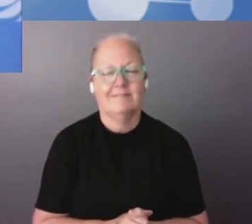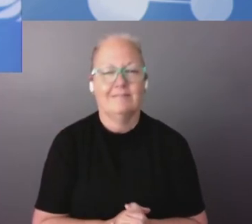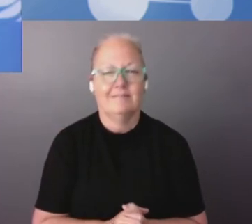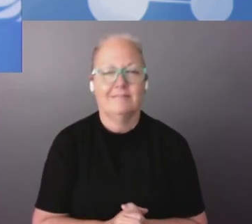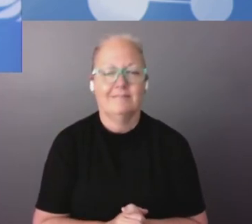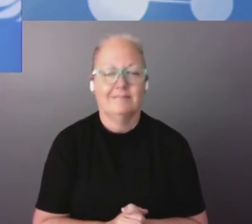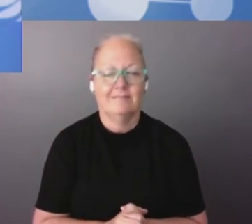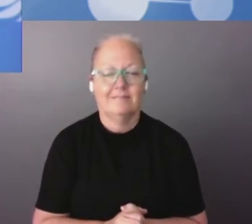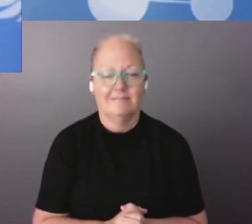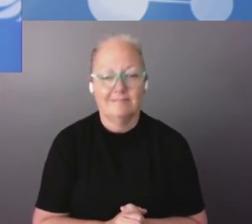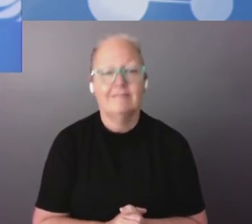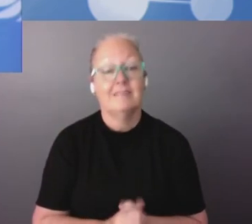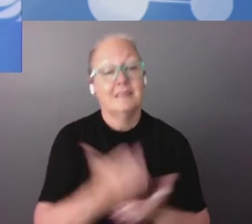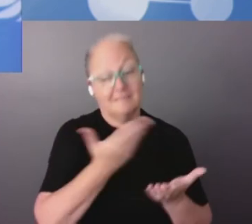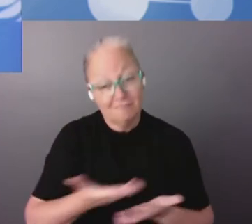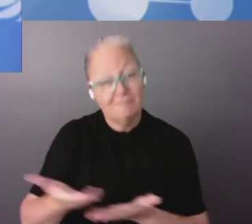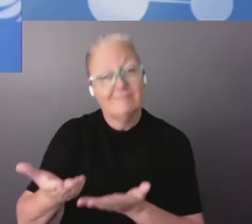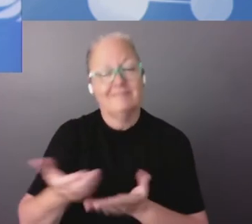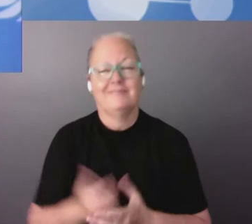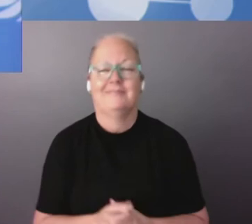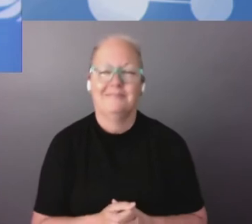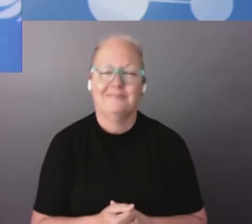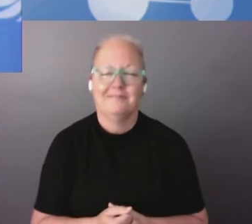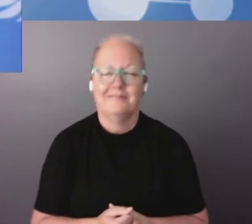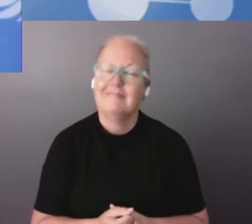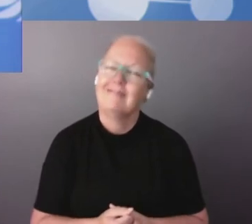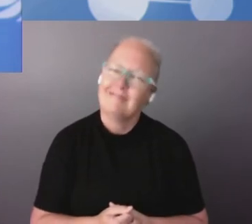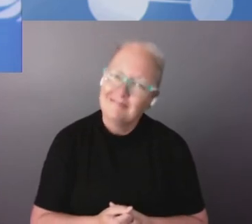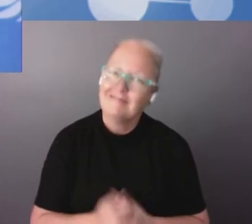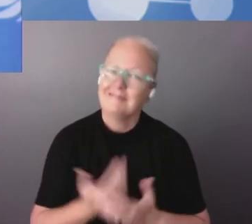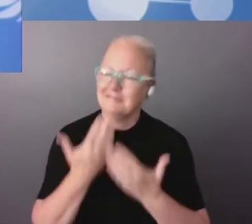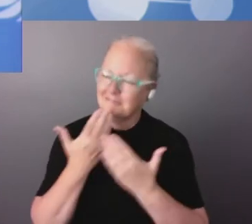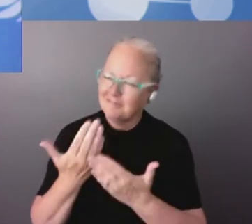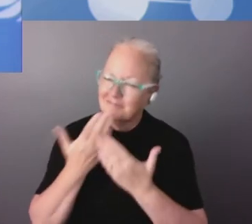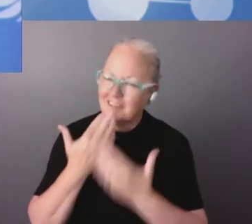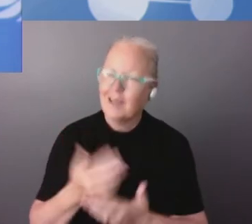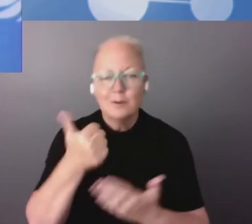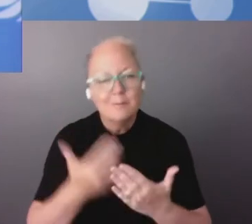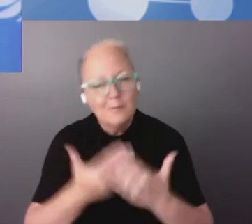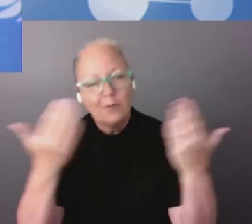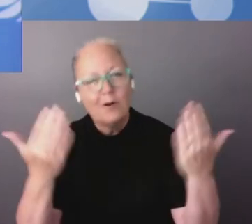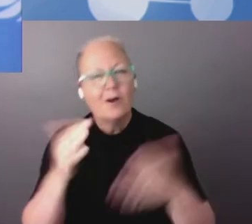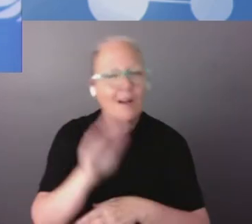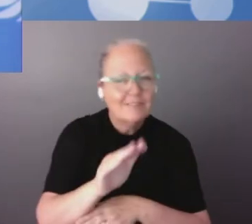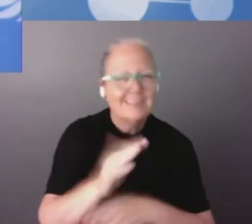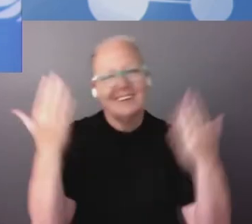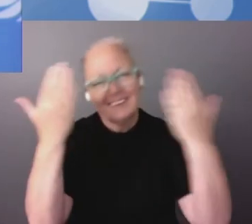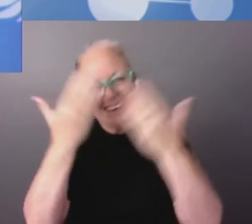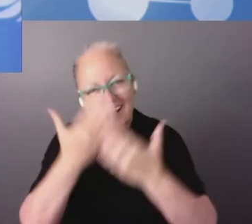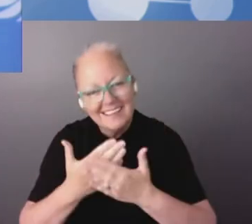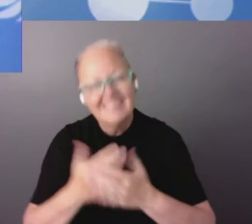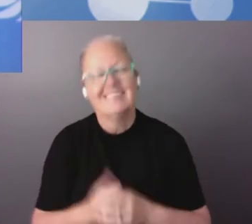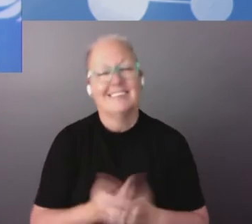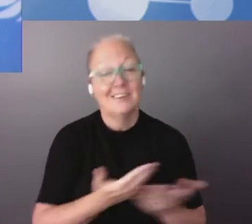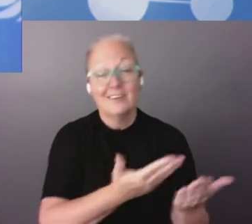nosotros la jefa de la Asociación Global de Telecomunicaciones.